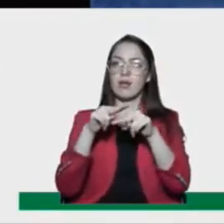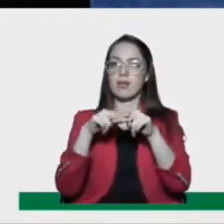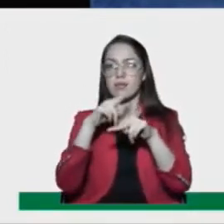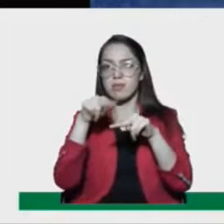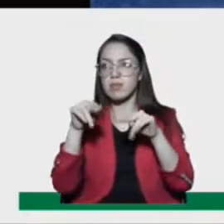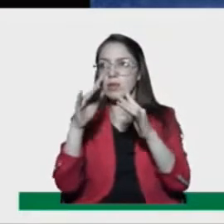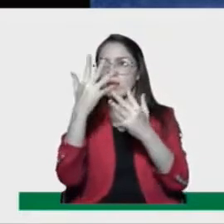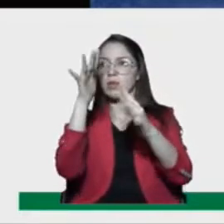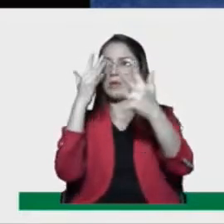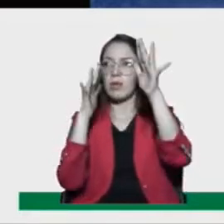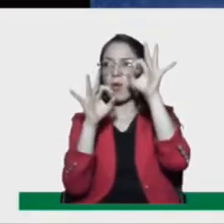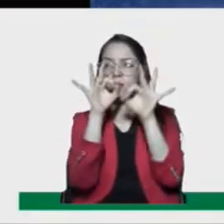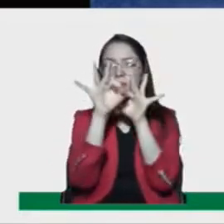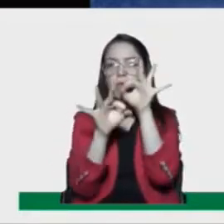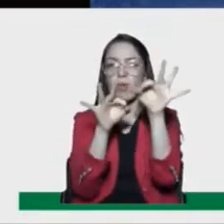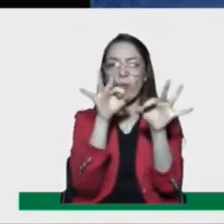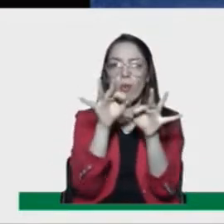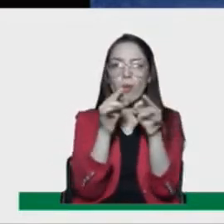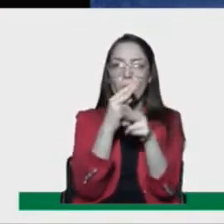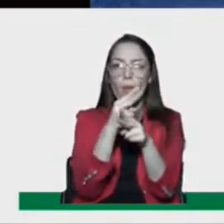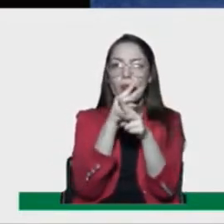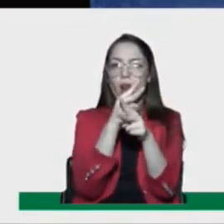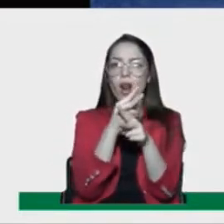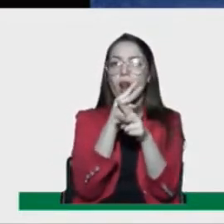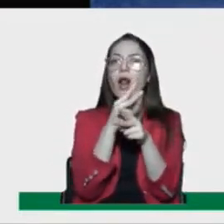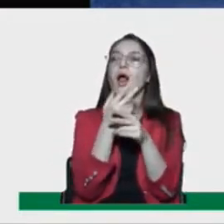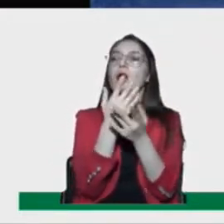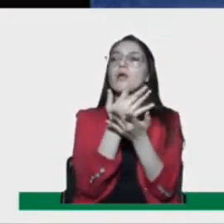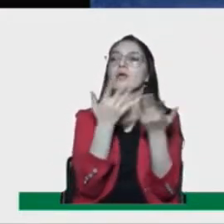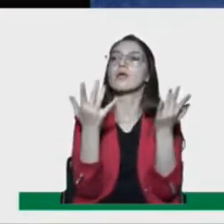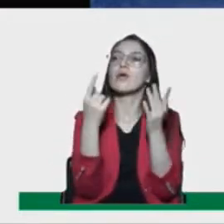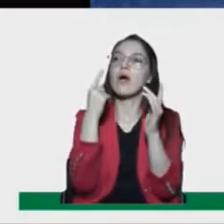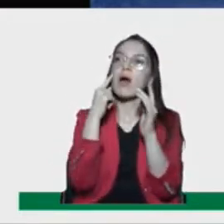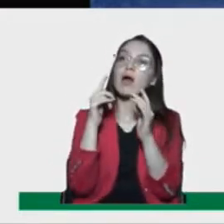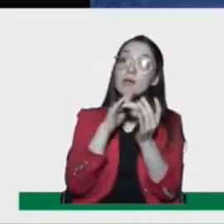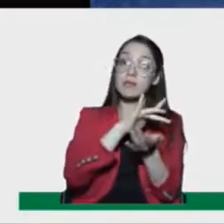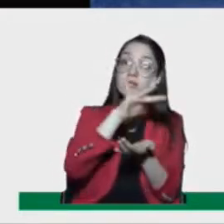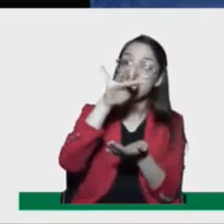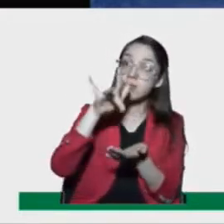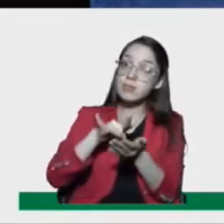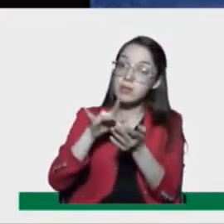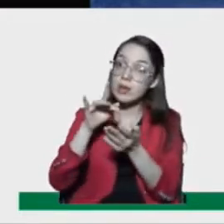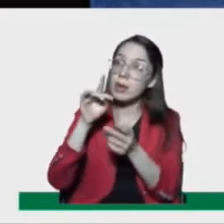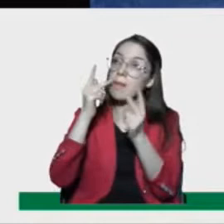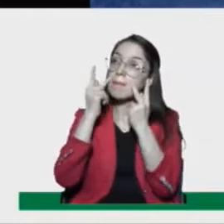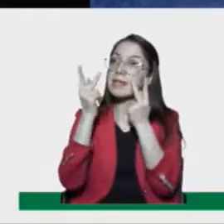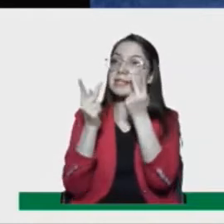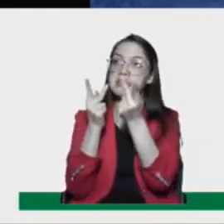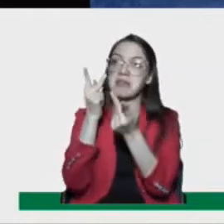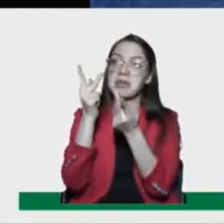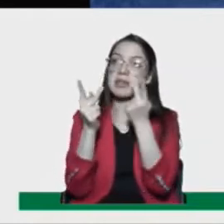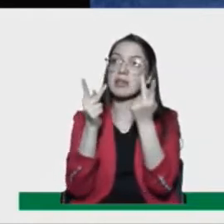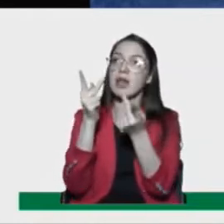visitantes para mejorar la calidad de su visita para el medio ambiente un menor tráfico y un menor impacto y para los